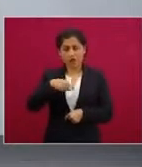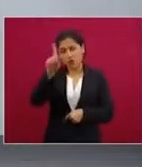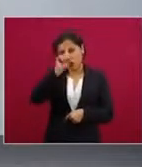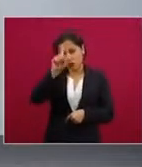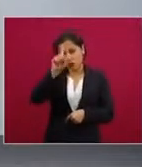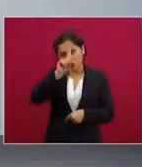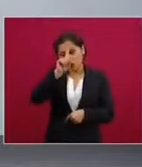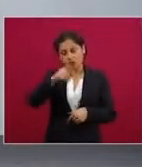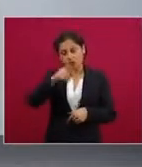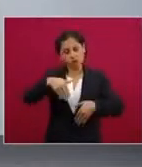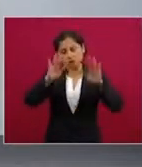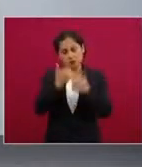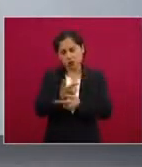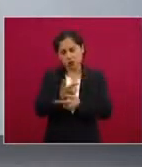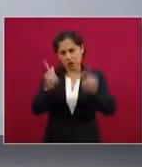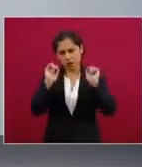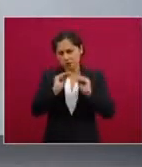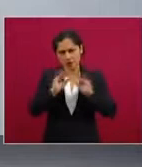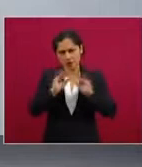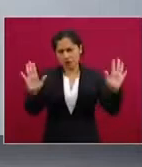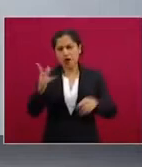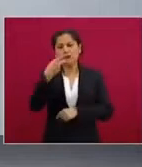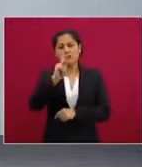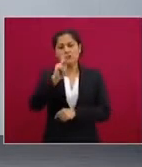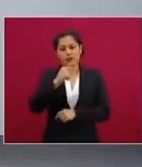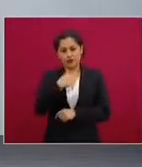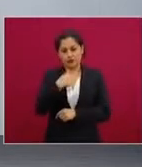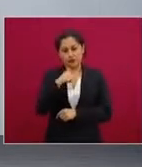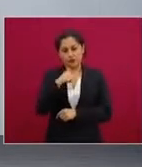es libre, es soberano. Le dije al